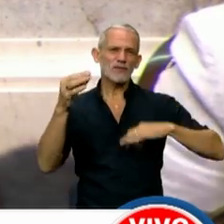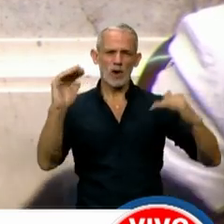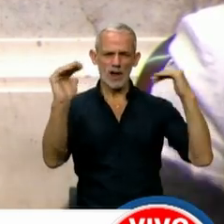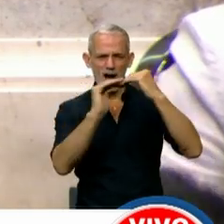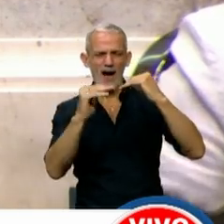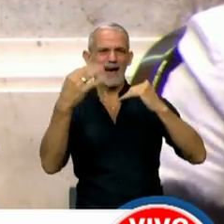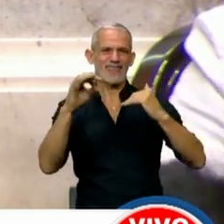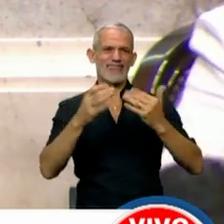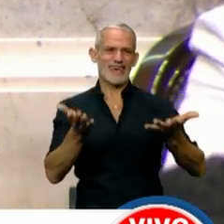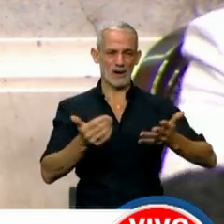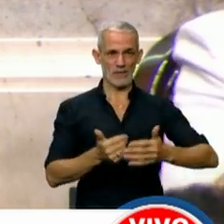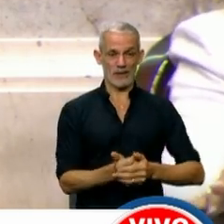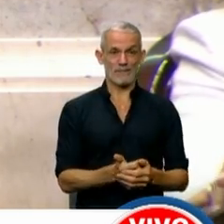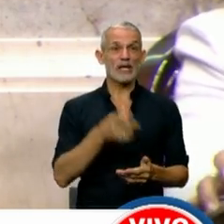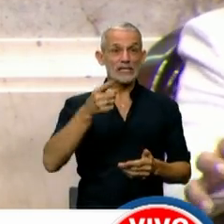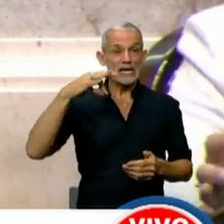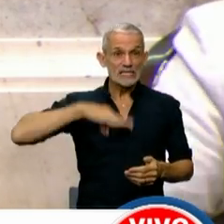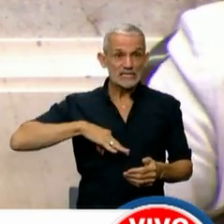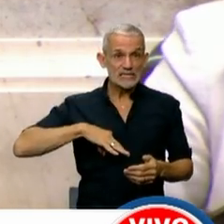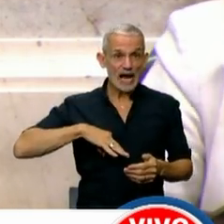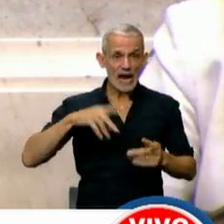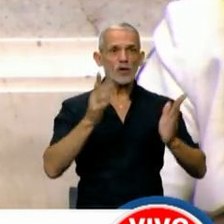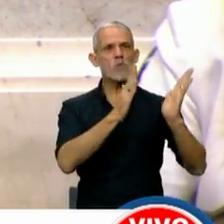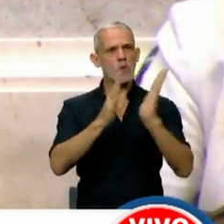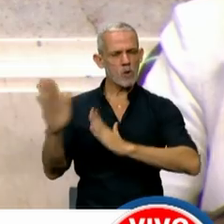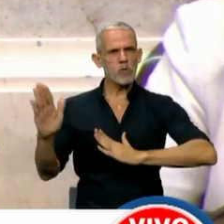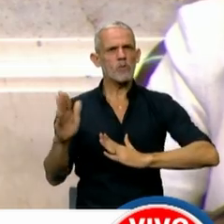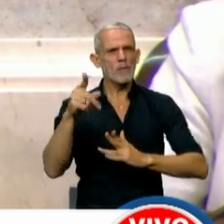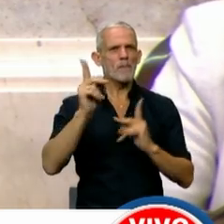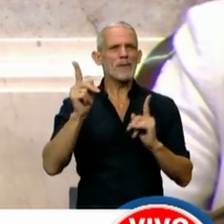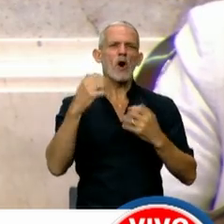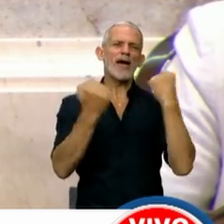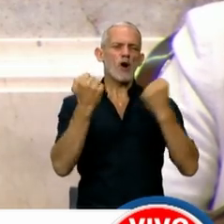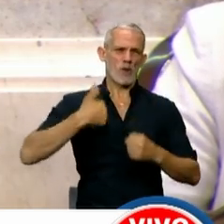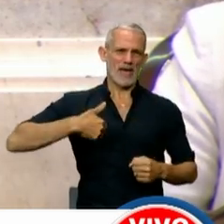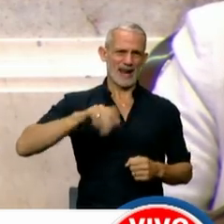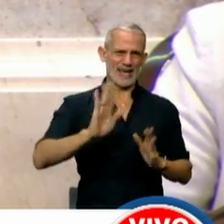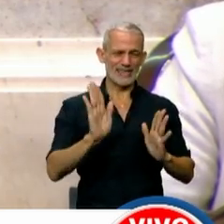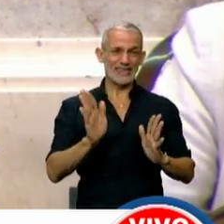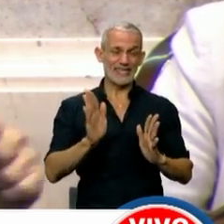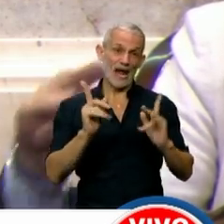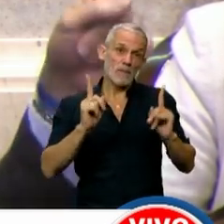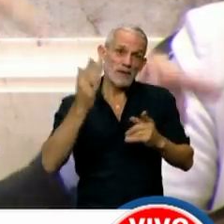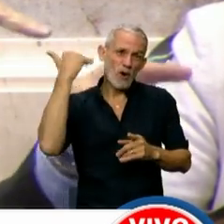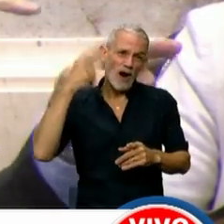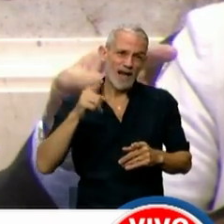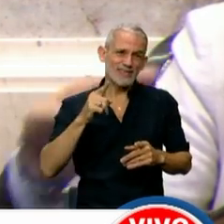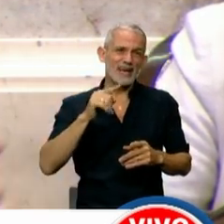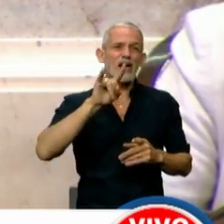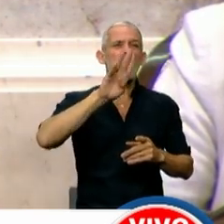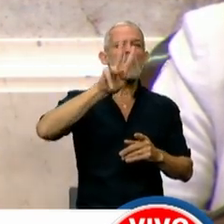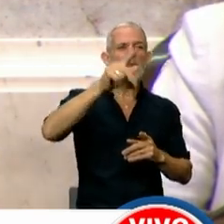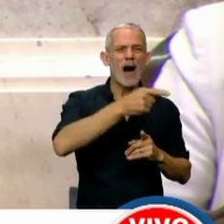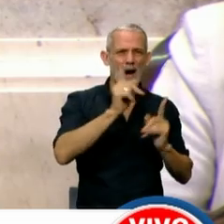así en la salario va a ser el gran ordenador de la economía argentina lo mismo que hicimos con la suba